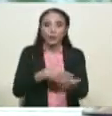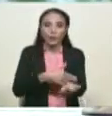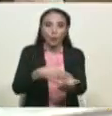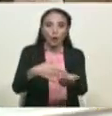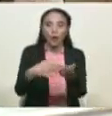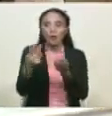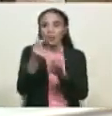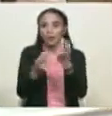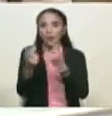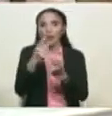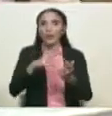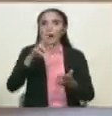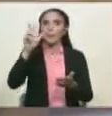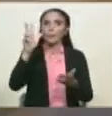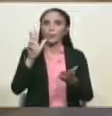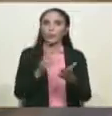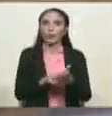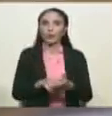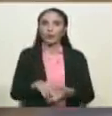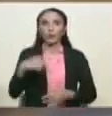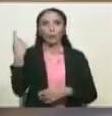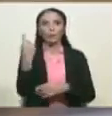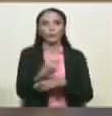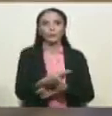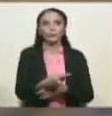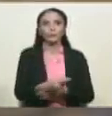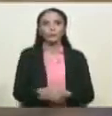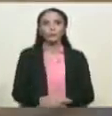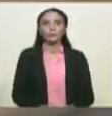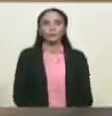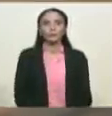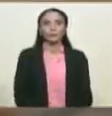bolívares. Aprobado, cúmplase.